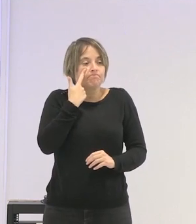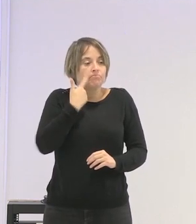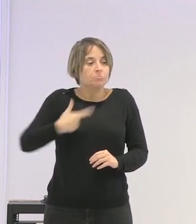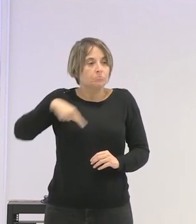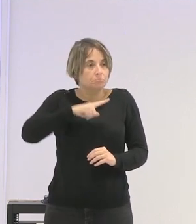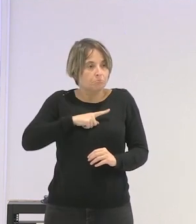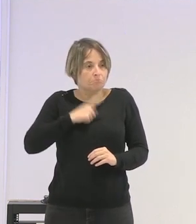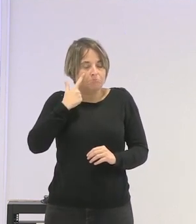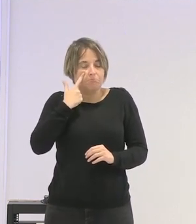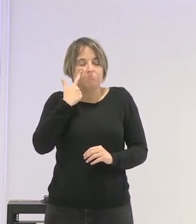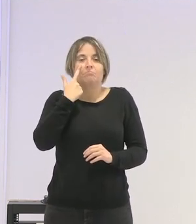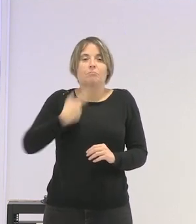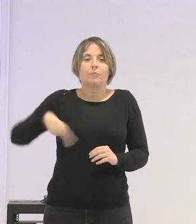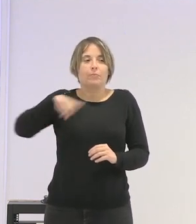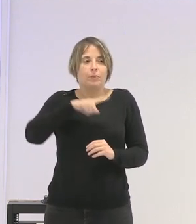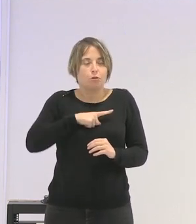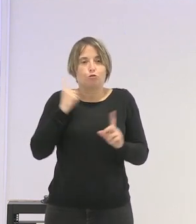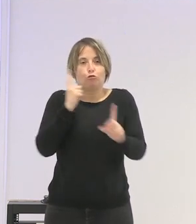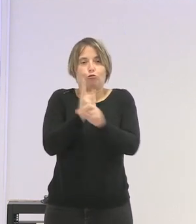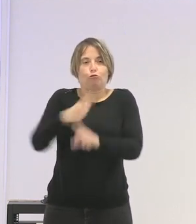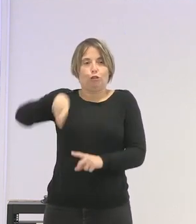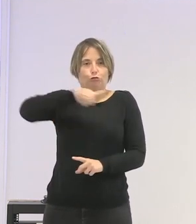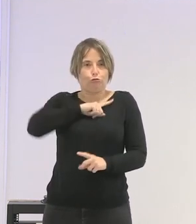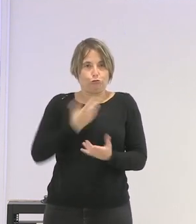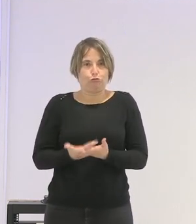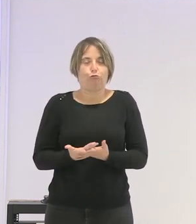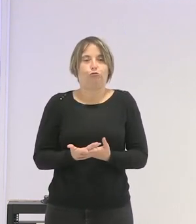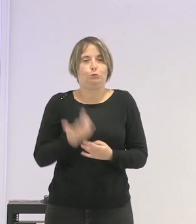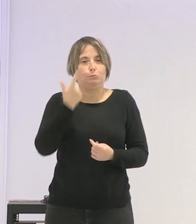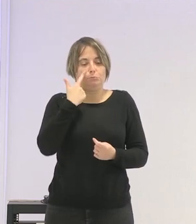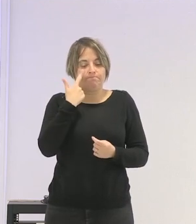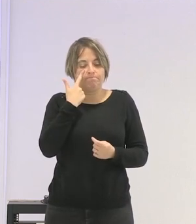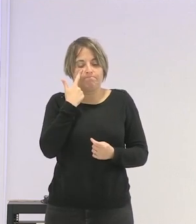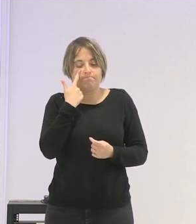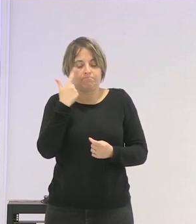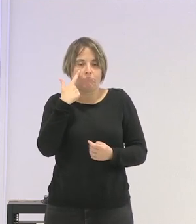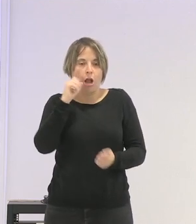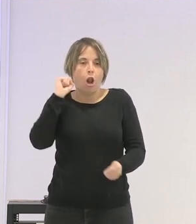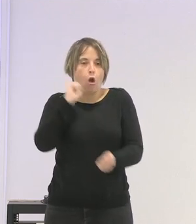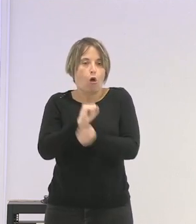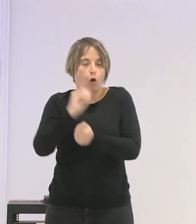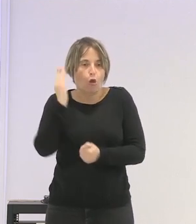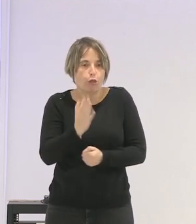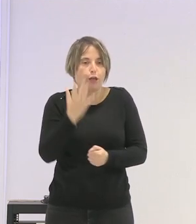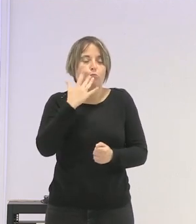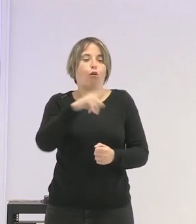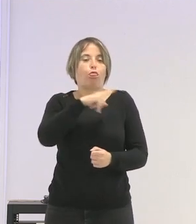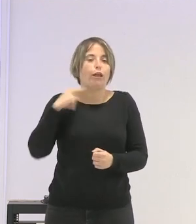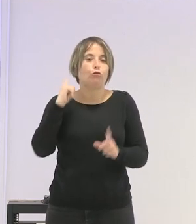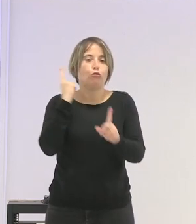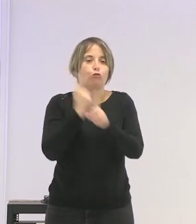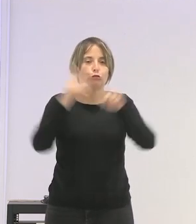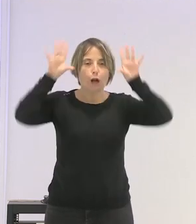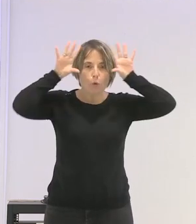digamos, utilizando contra nosotras, por así decir, y que hay condenas por delitos de odio contra la Guardia